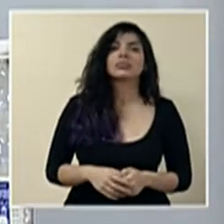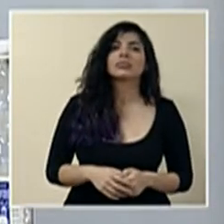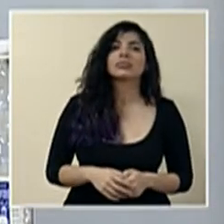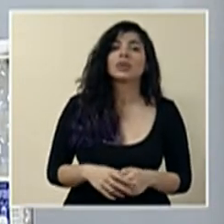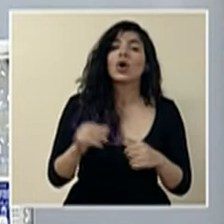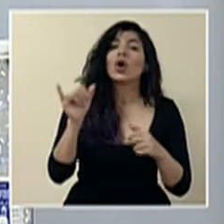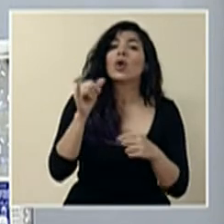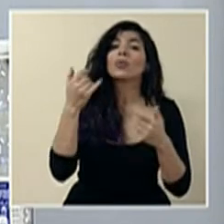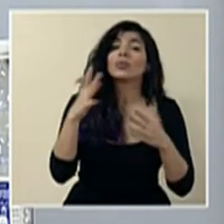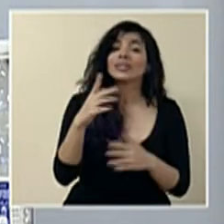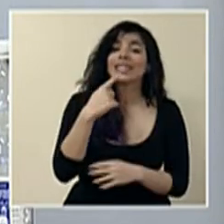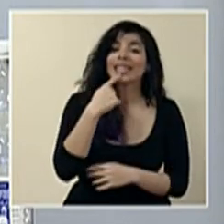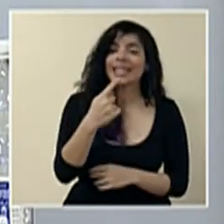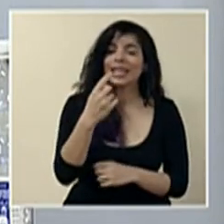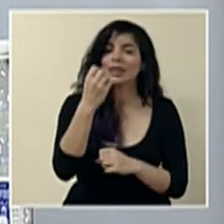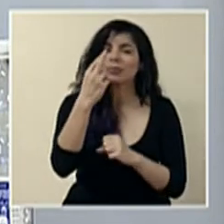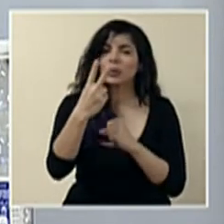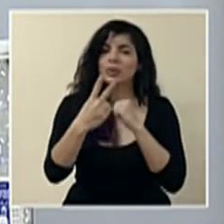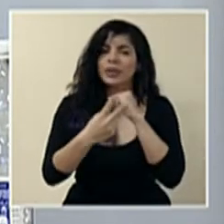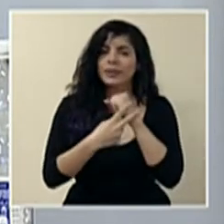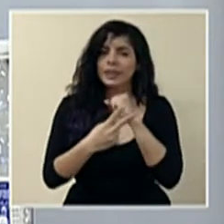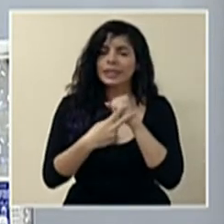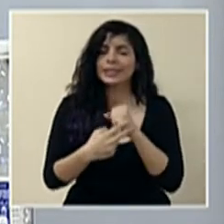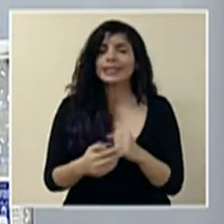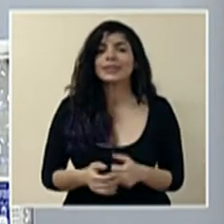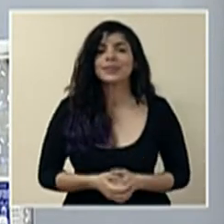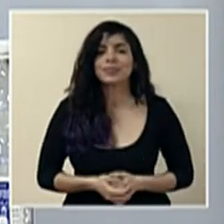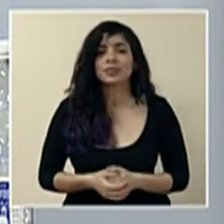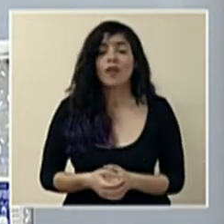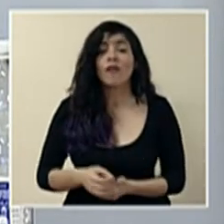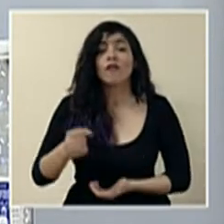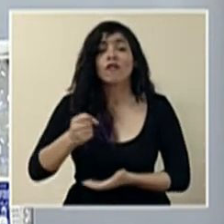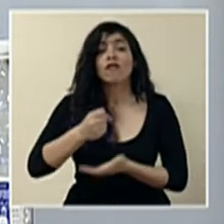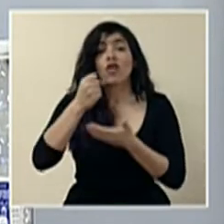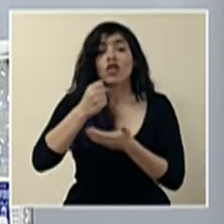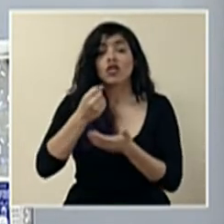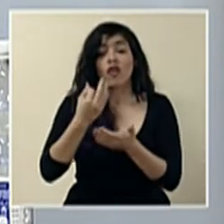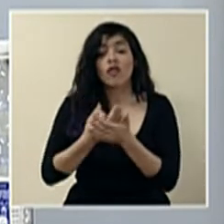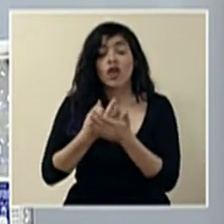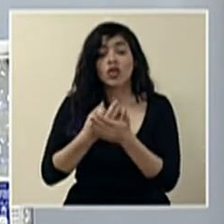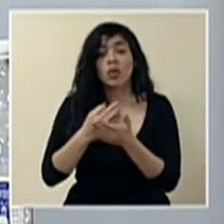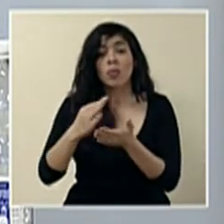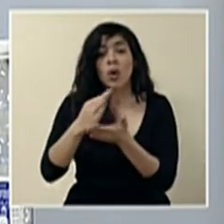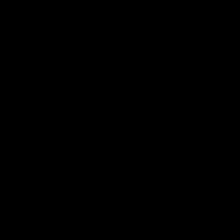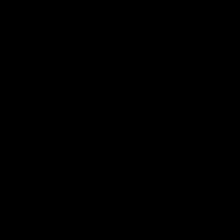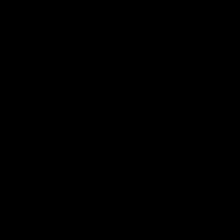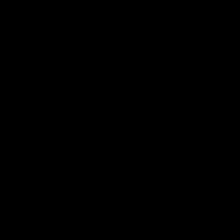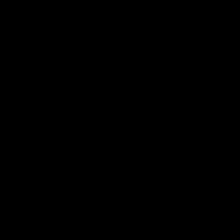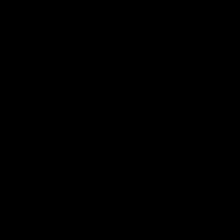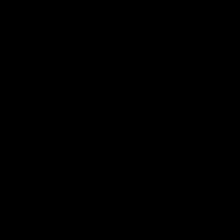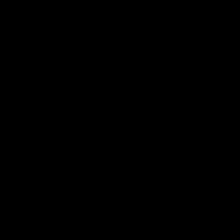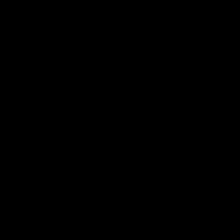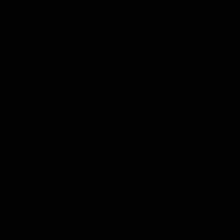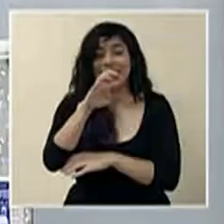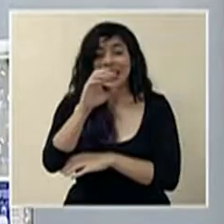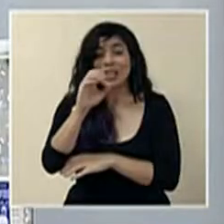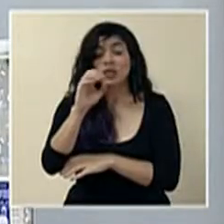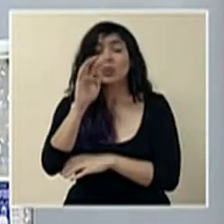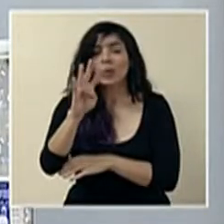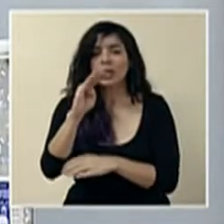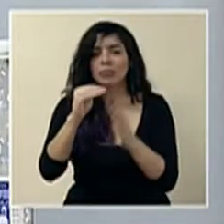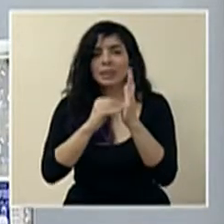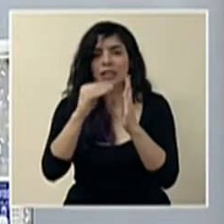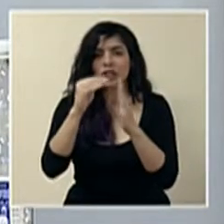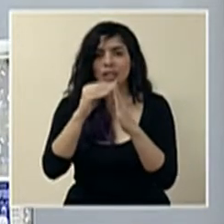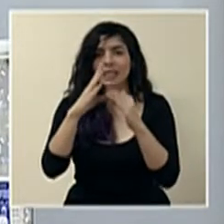Como lo he dicho repetidas ocasiones, los fondos del Fondo Monetario Internacional, esos 4